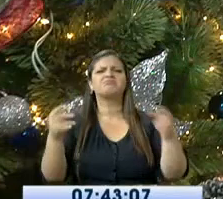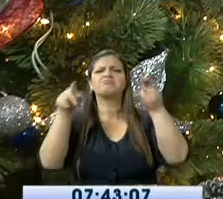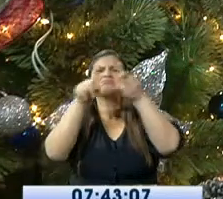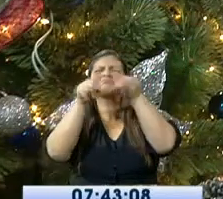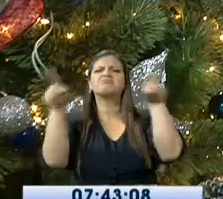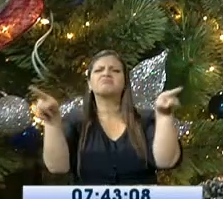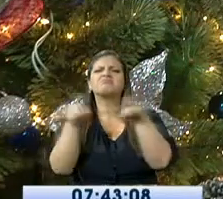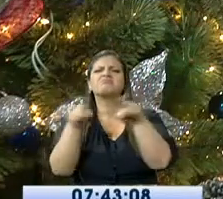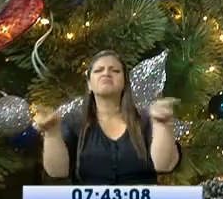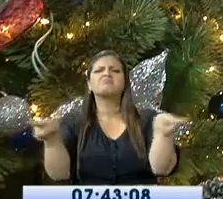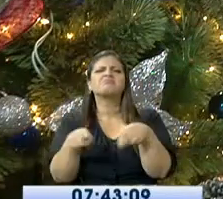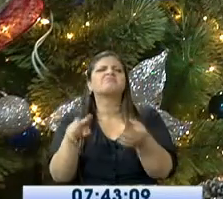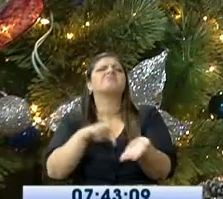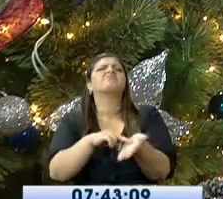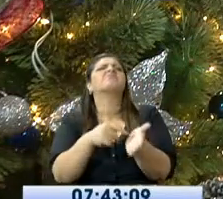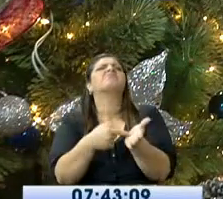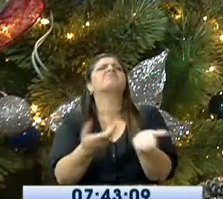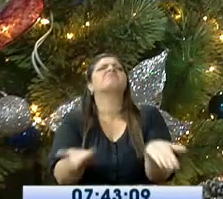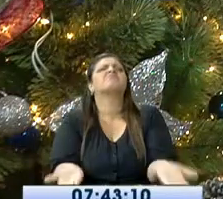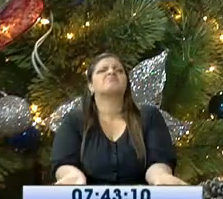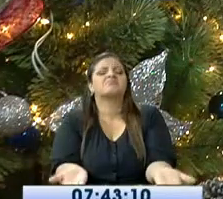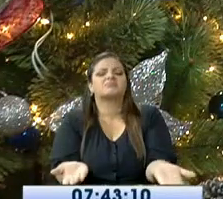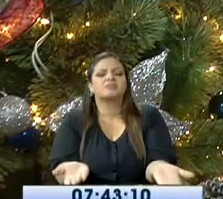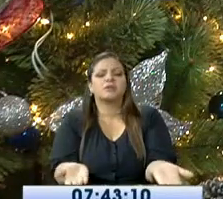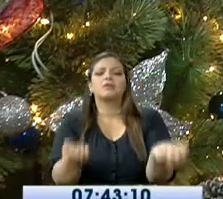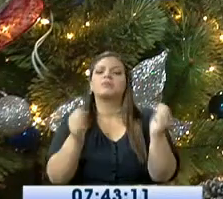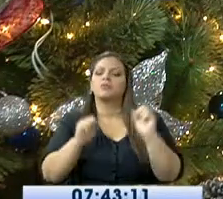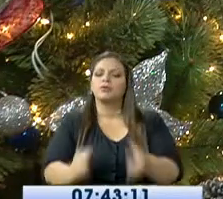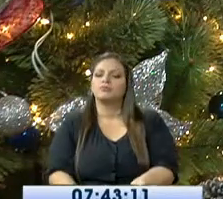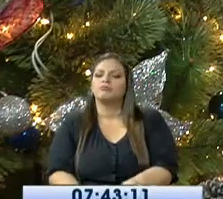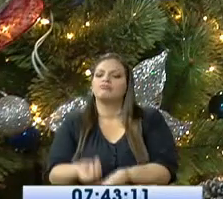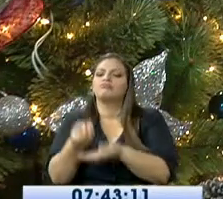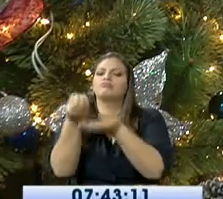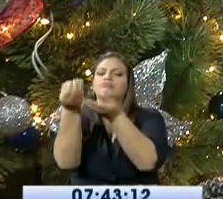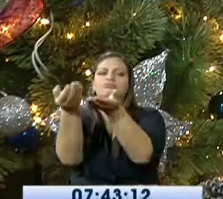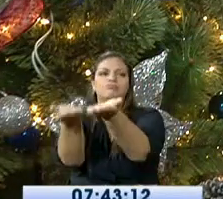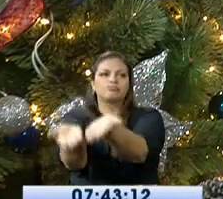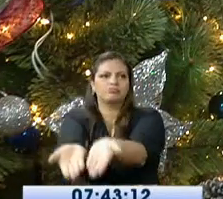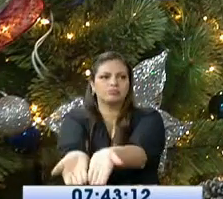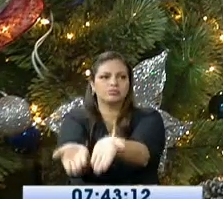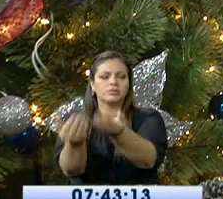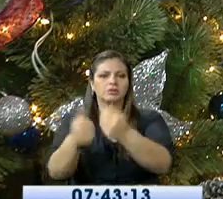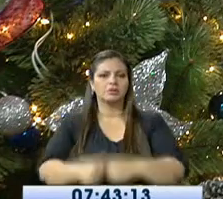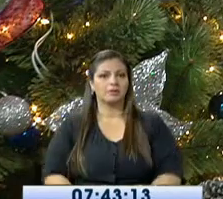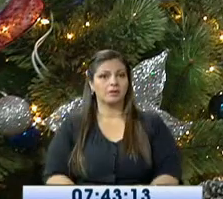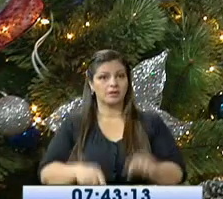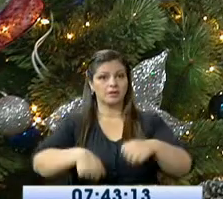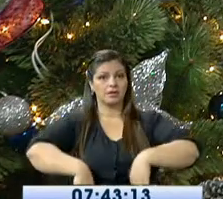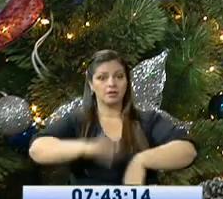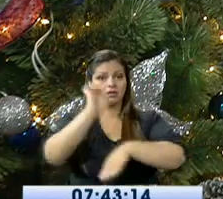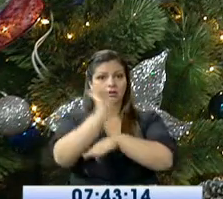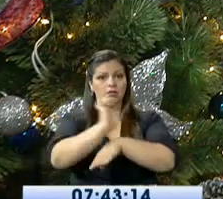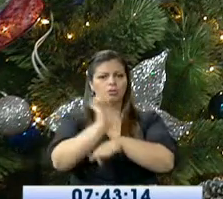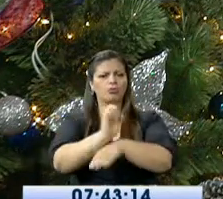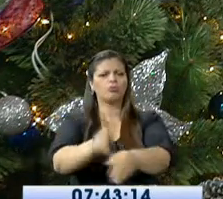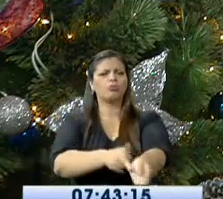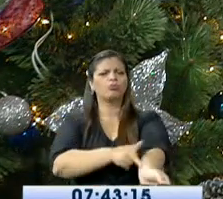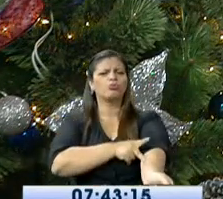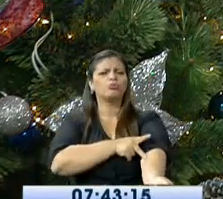y brindar algún dulce especial. En nuestro país, el pan de Pascua encabeza la lista de los tradicionales